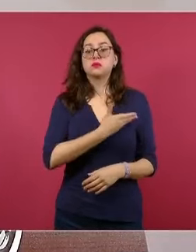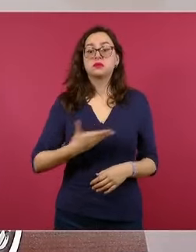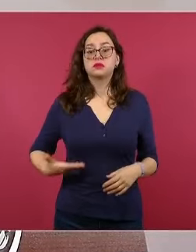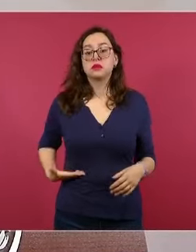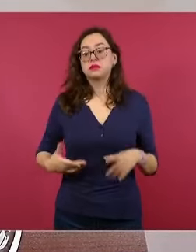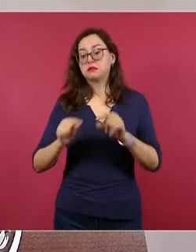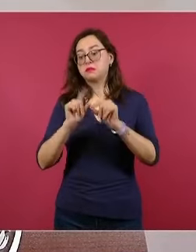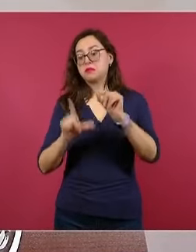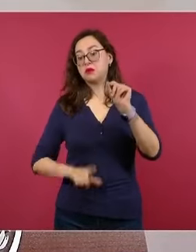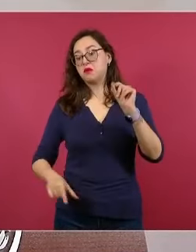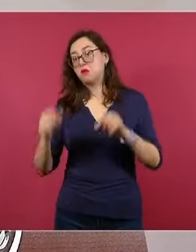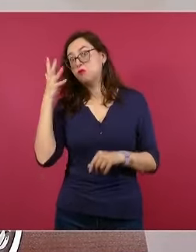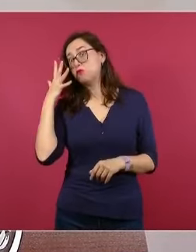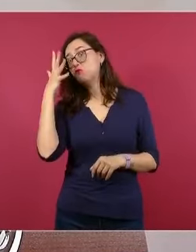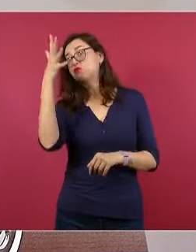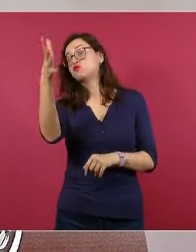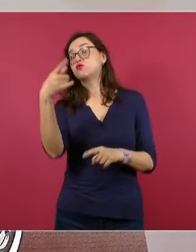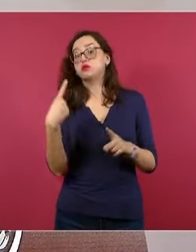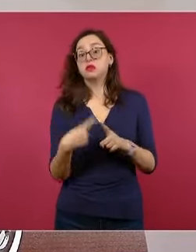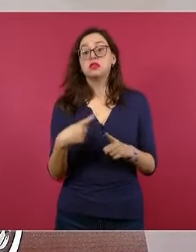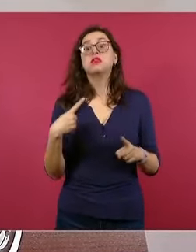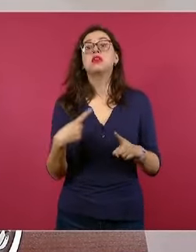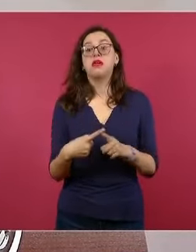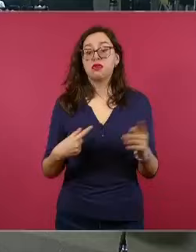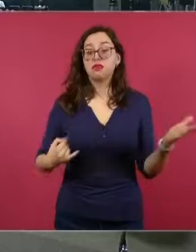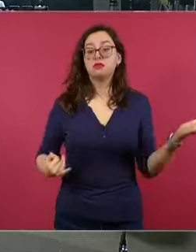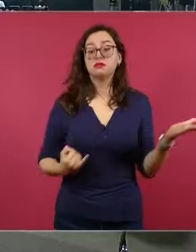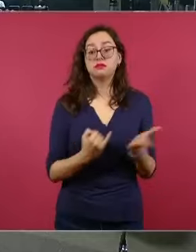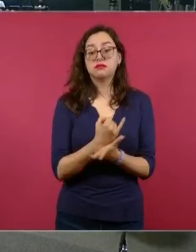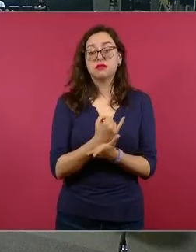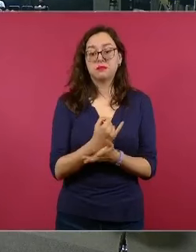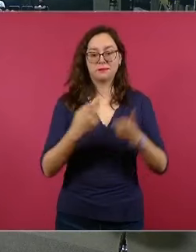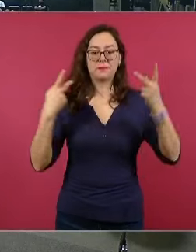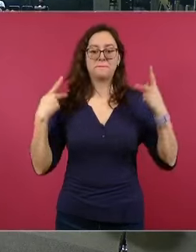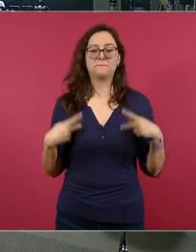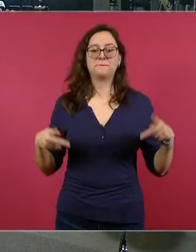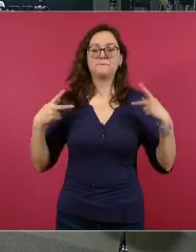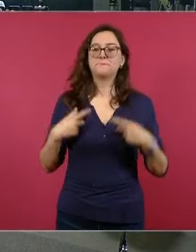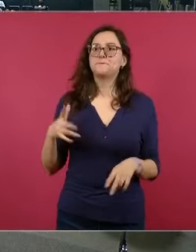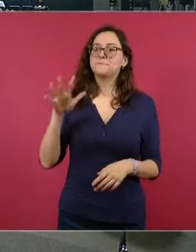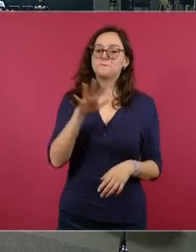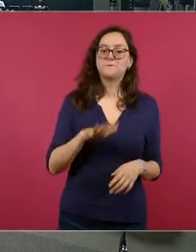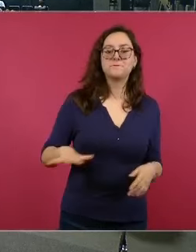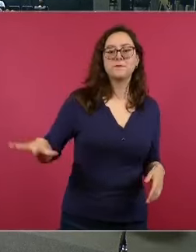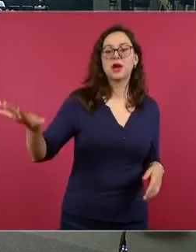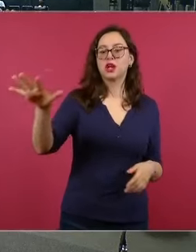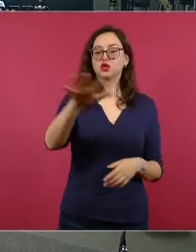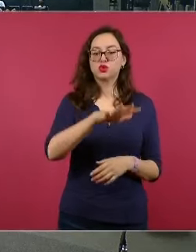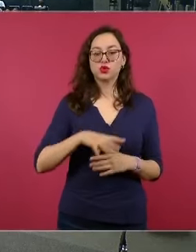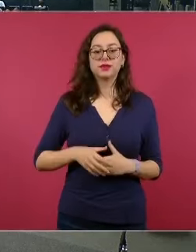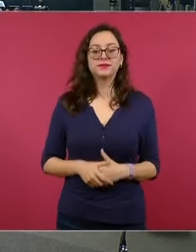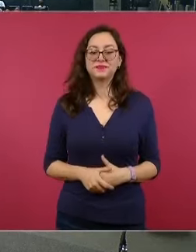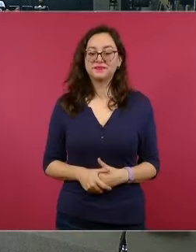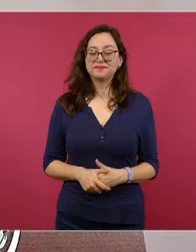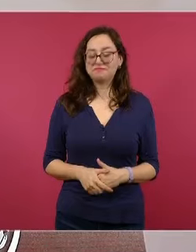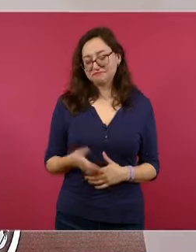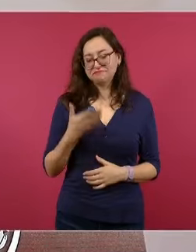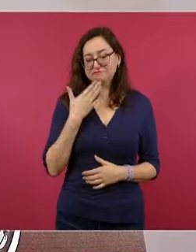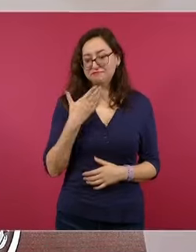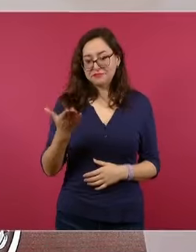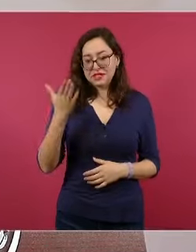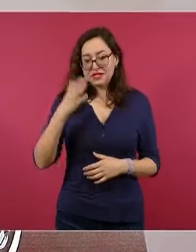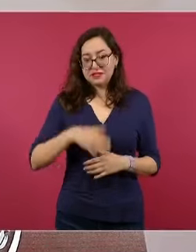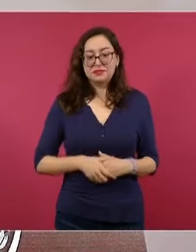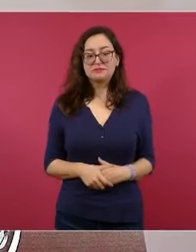país y el destino de nuestro pueblo entonces bien